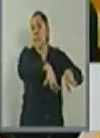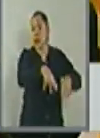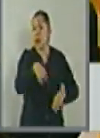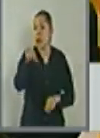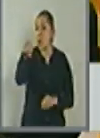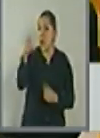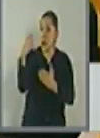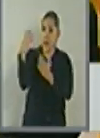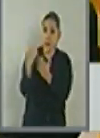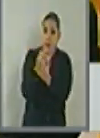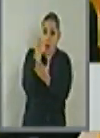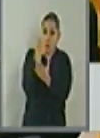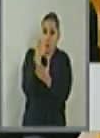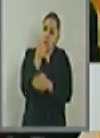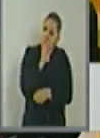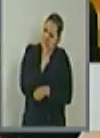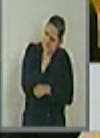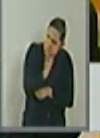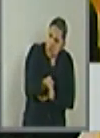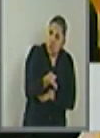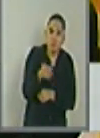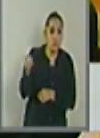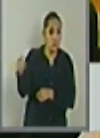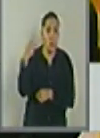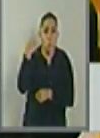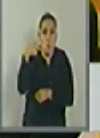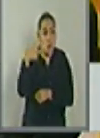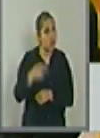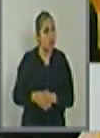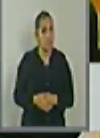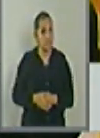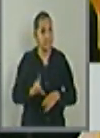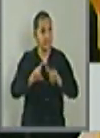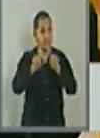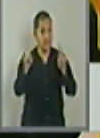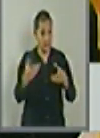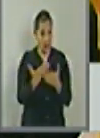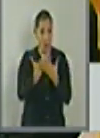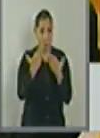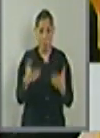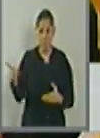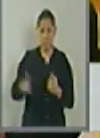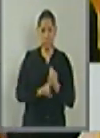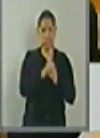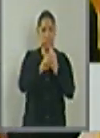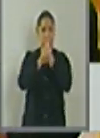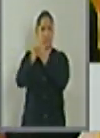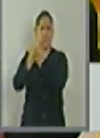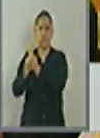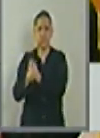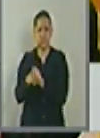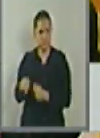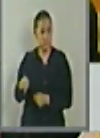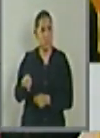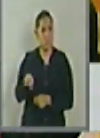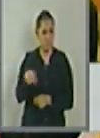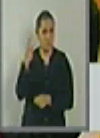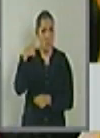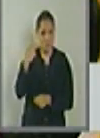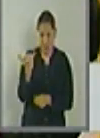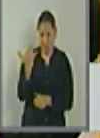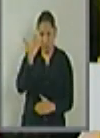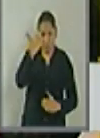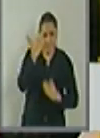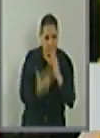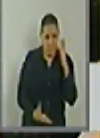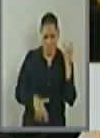ganó. En Puebla no ha sucedido lo mismo, sino que han generado y propiciado hechos de violencia que exigimos también que